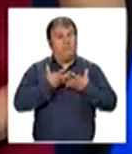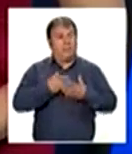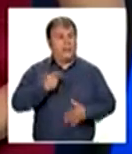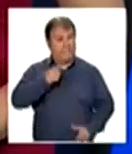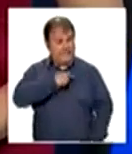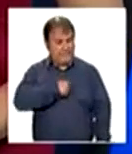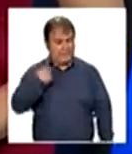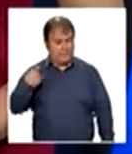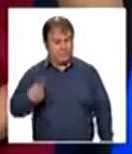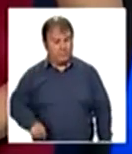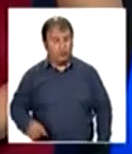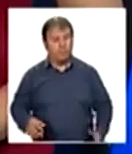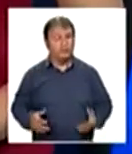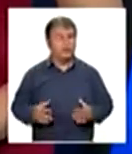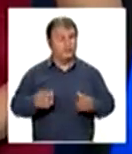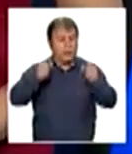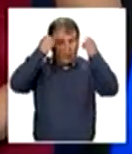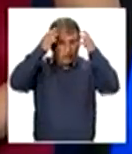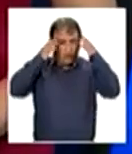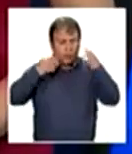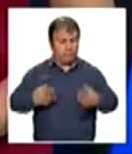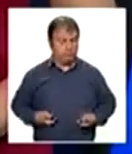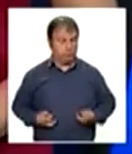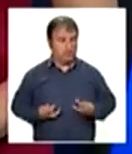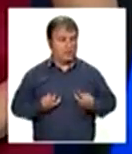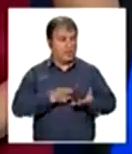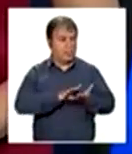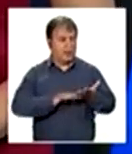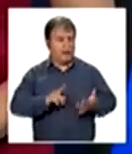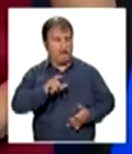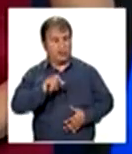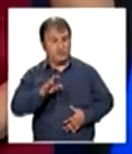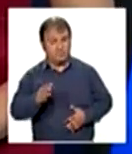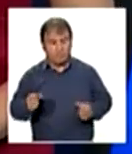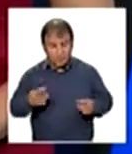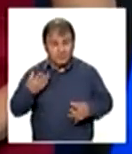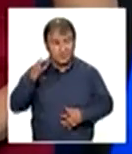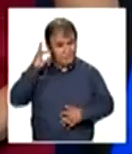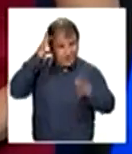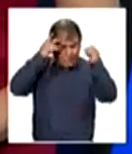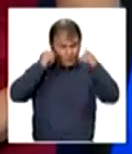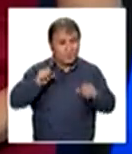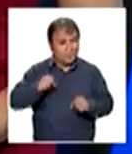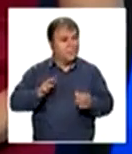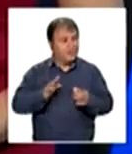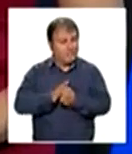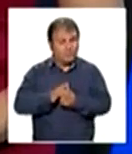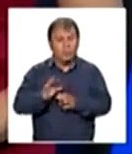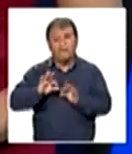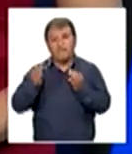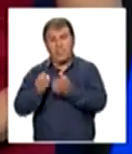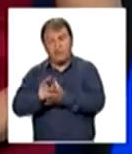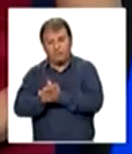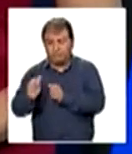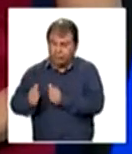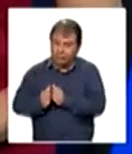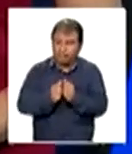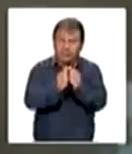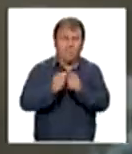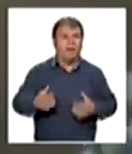una novia con leucemia cumplió su sueño de contraer matrimonio. Tanto los amigos y familiares de ella acompañaron a esta pareja en este feliz